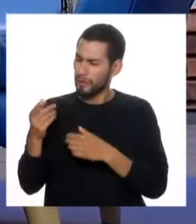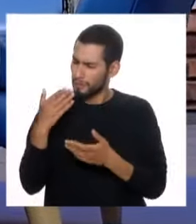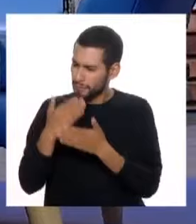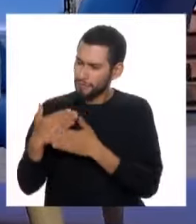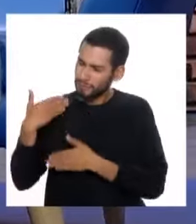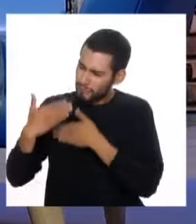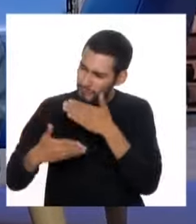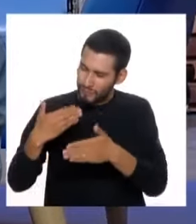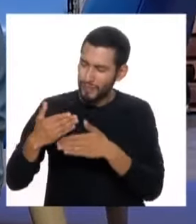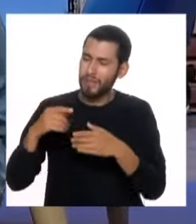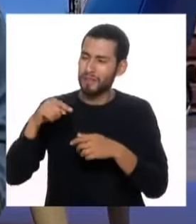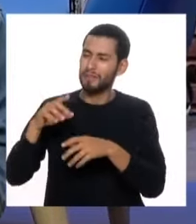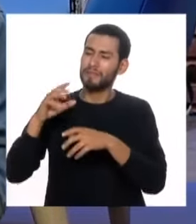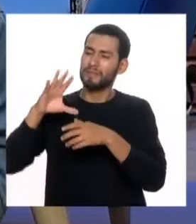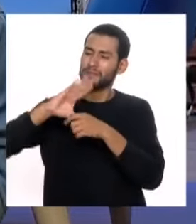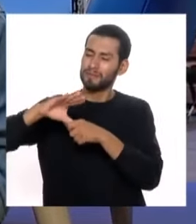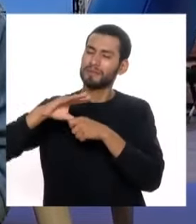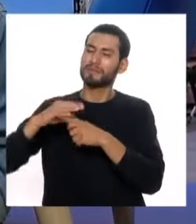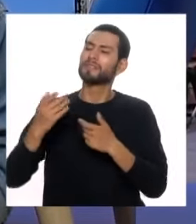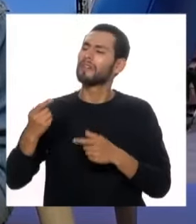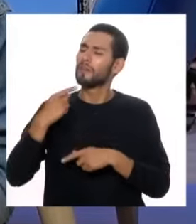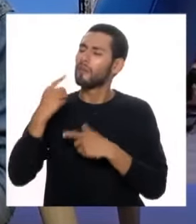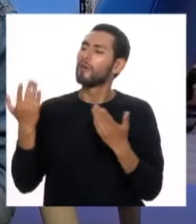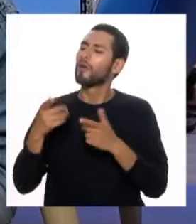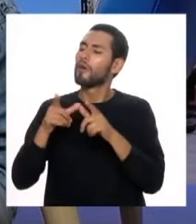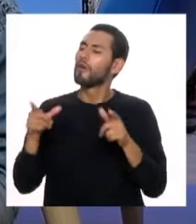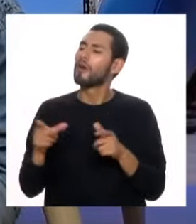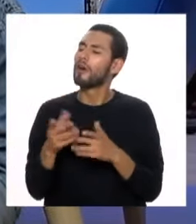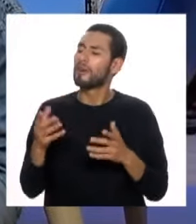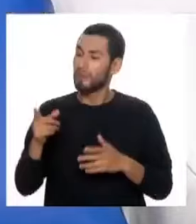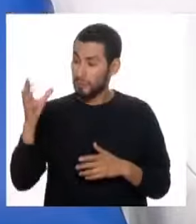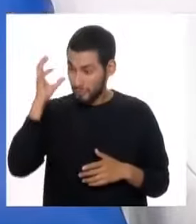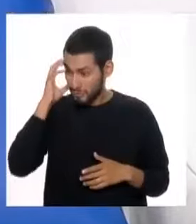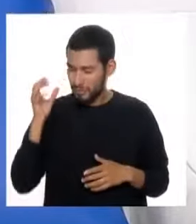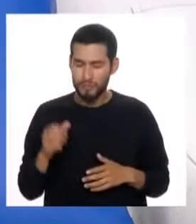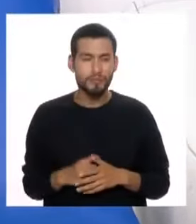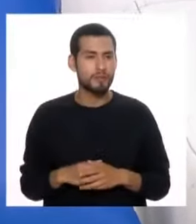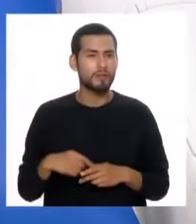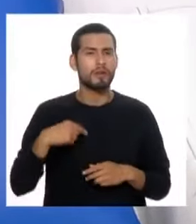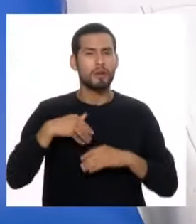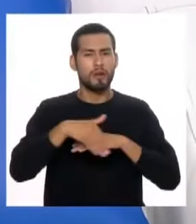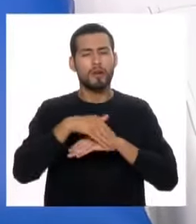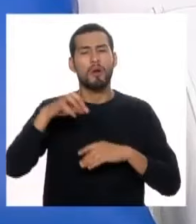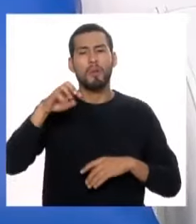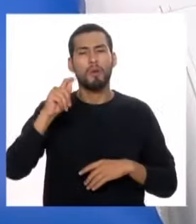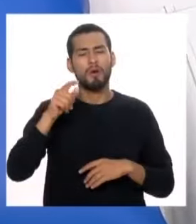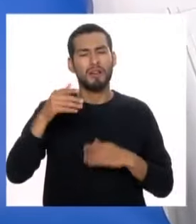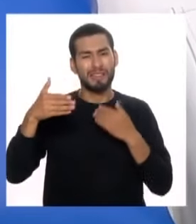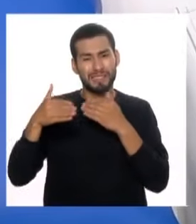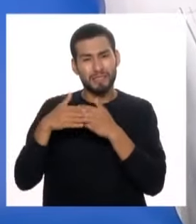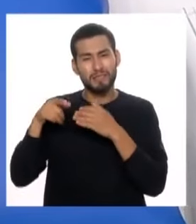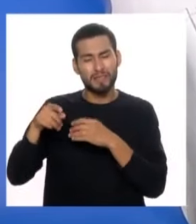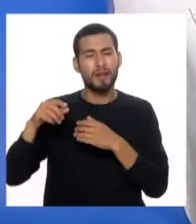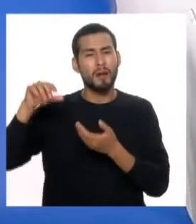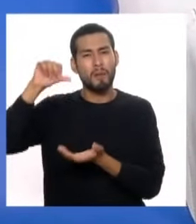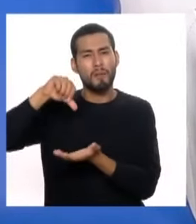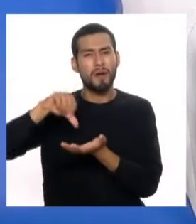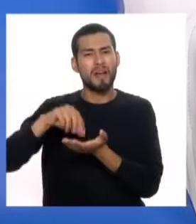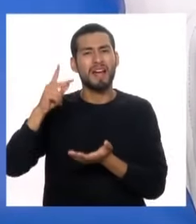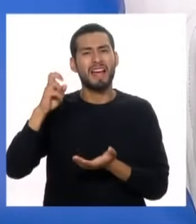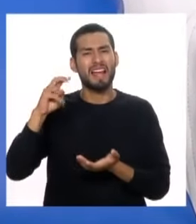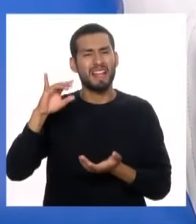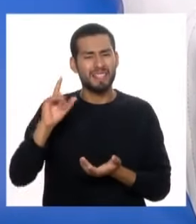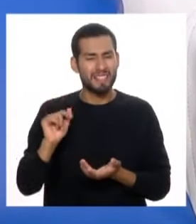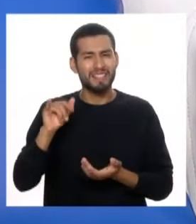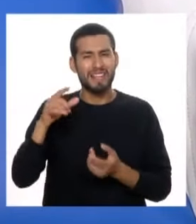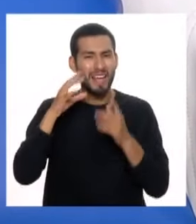la tradición en estas ferias y dinos dónde van a estar entonces. Miraflores. Estamos en el pasaje Porta, al lado del Parque Kennedy en Miraflores, hoy,